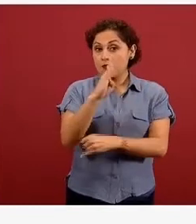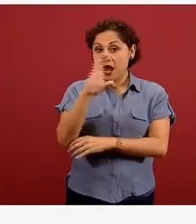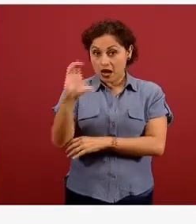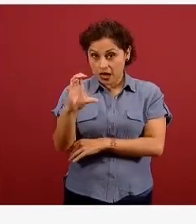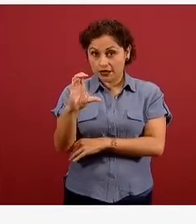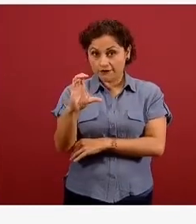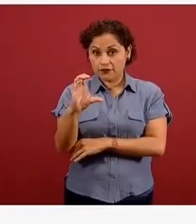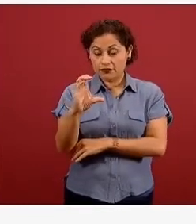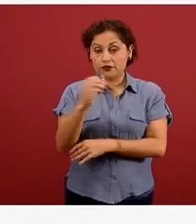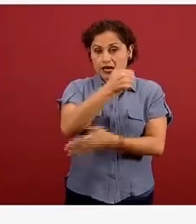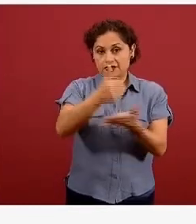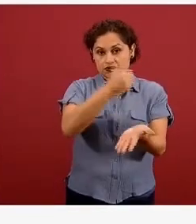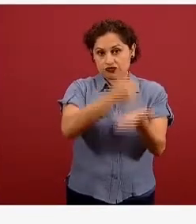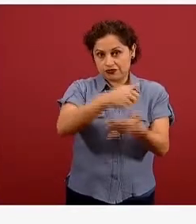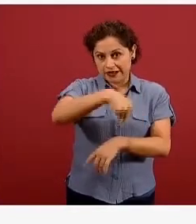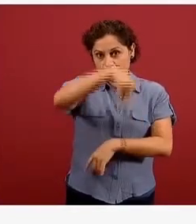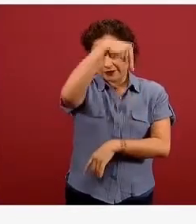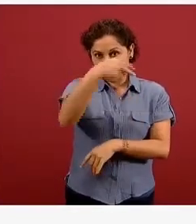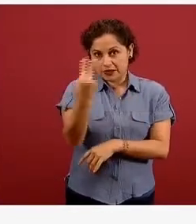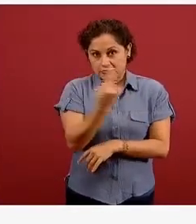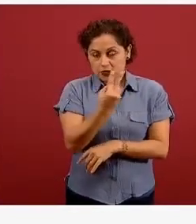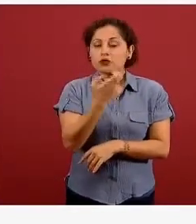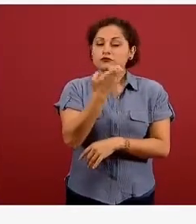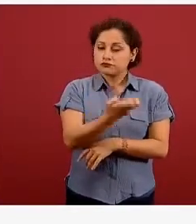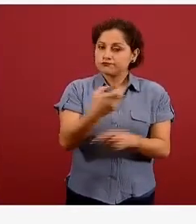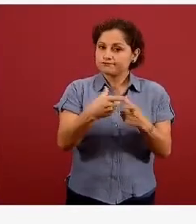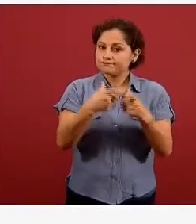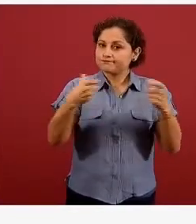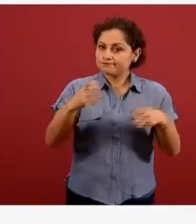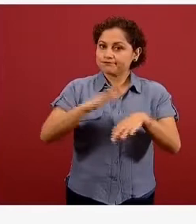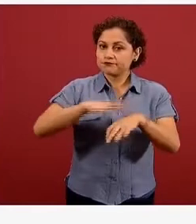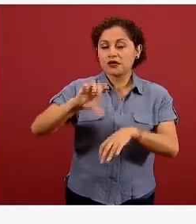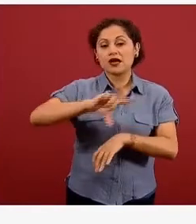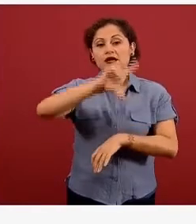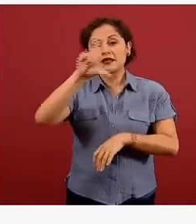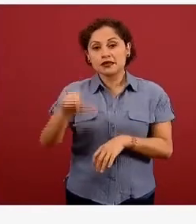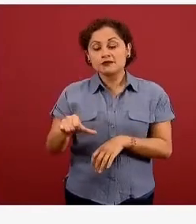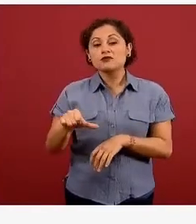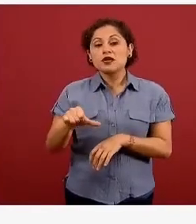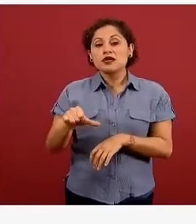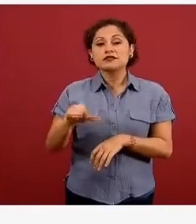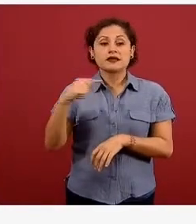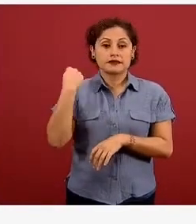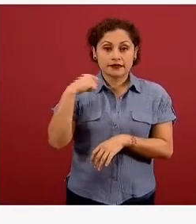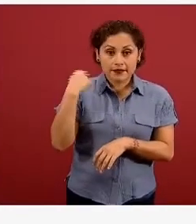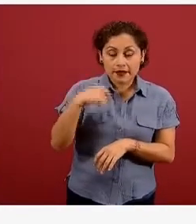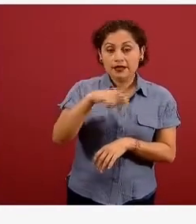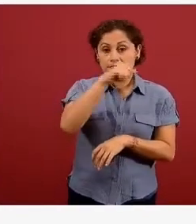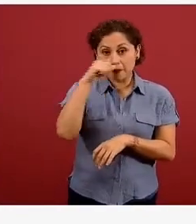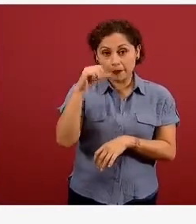dos ciudades de su zona norte, y le siguen la zona del municipio de Benito Juárez, Tabasco en